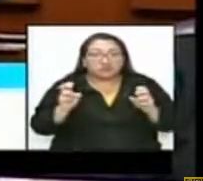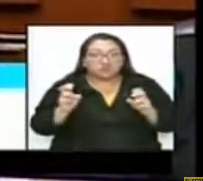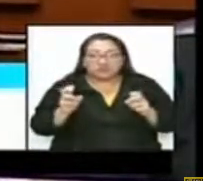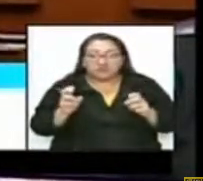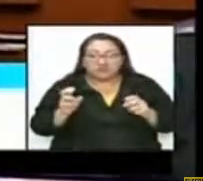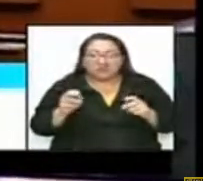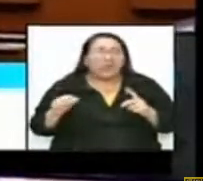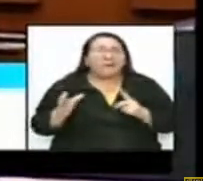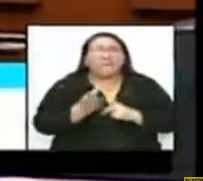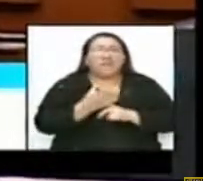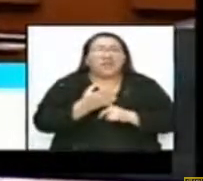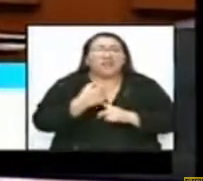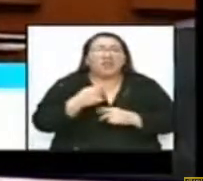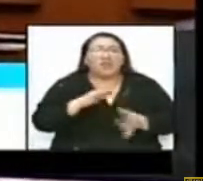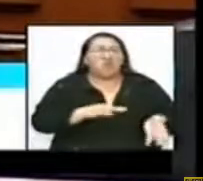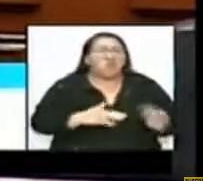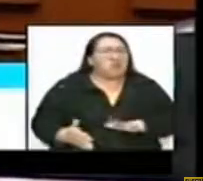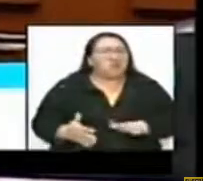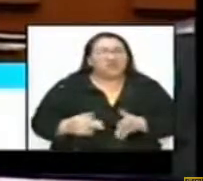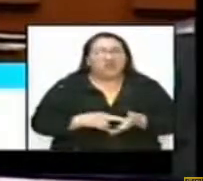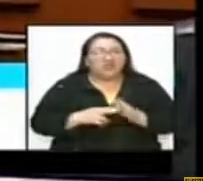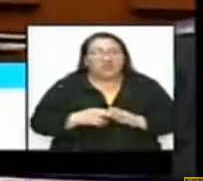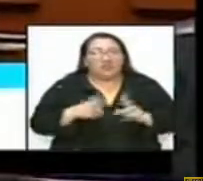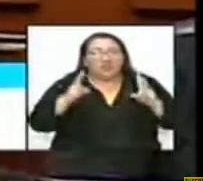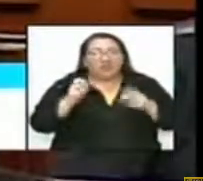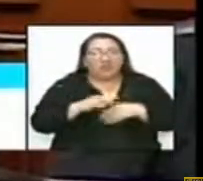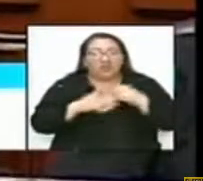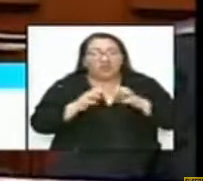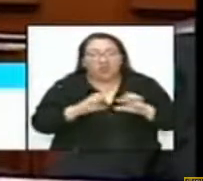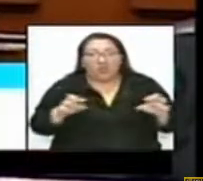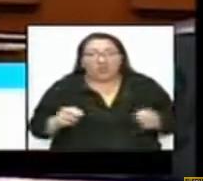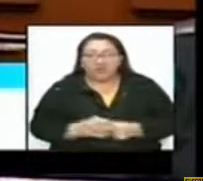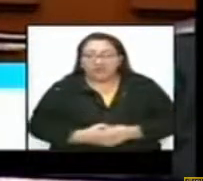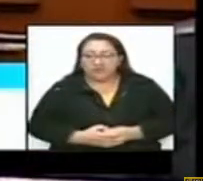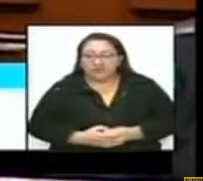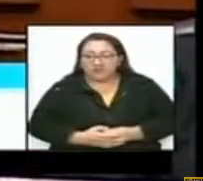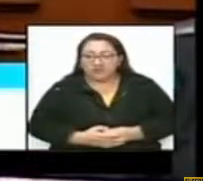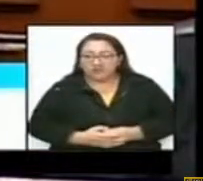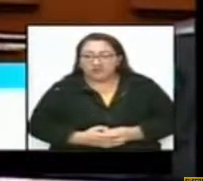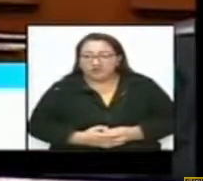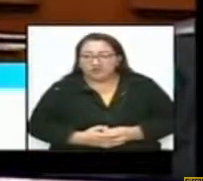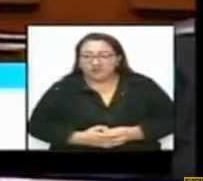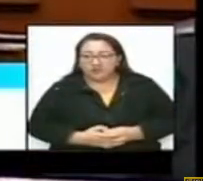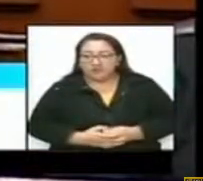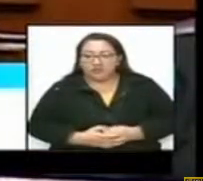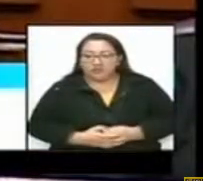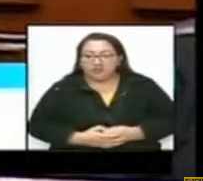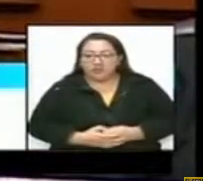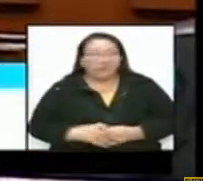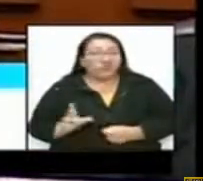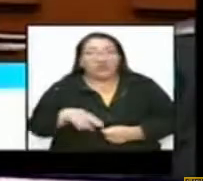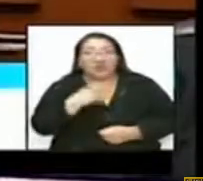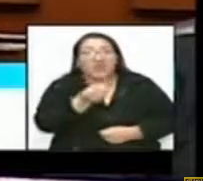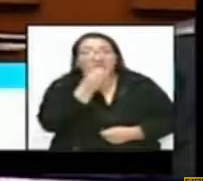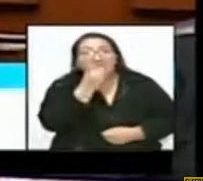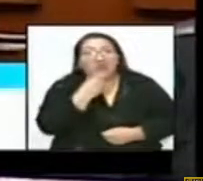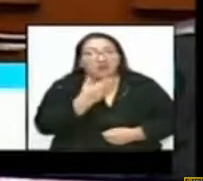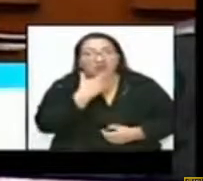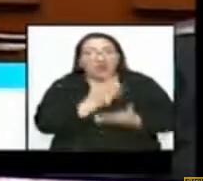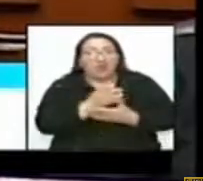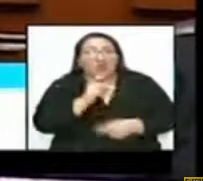muerte un tema que a la población no le va a dar de comer ni le va a mejorar la educación